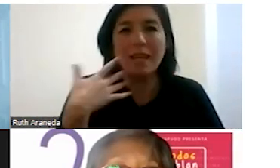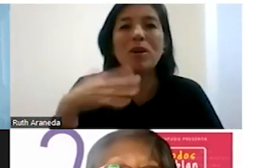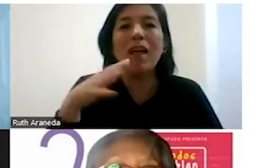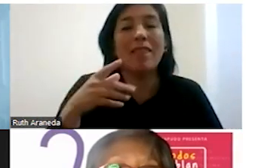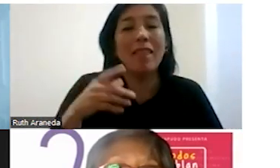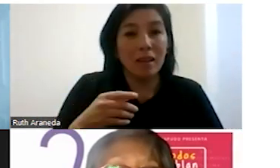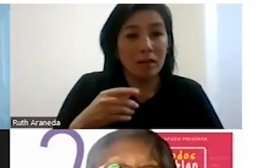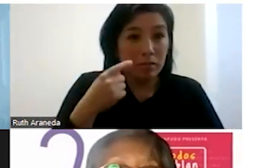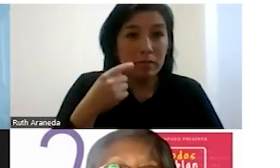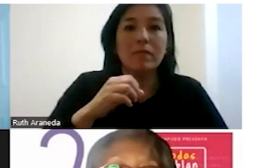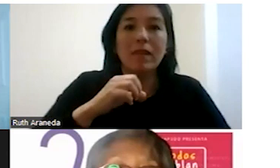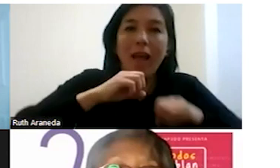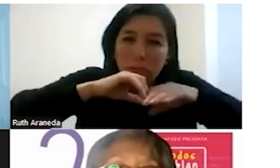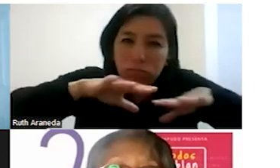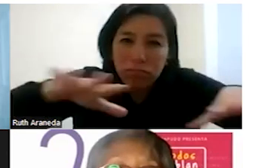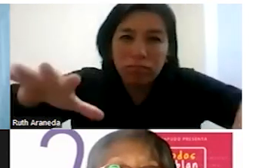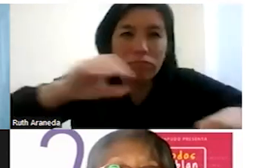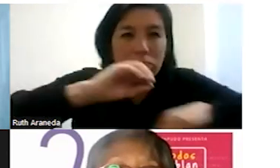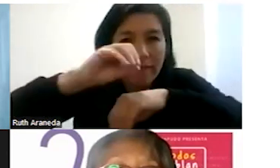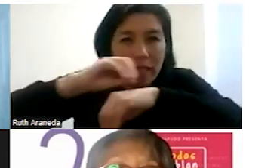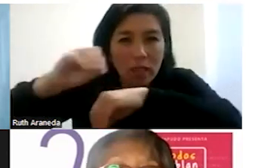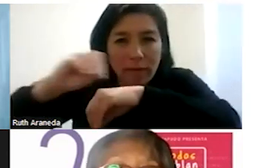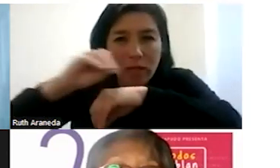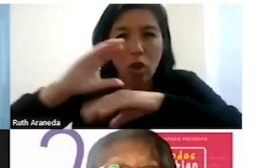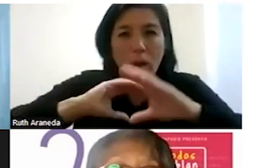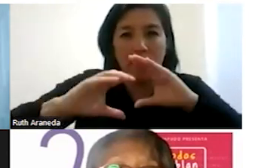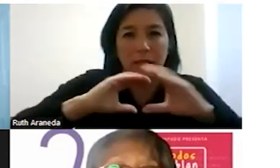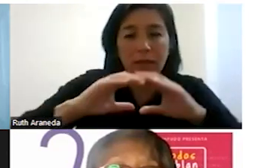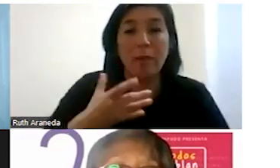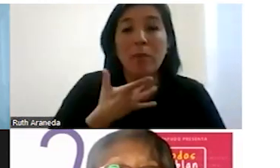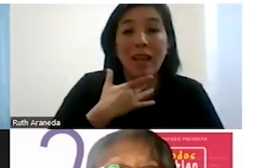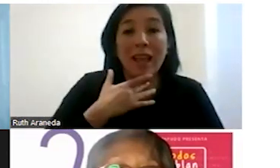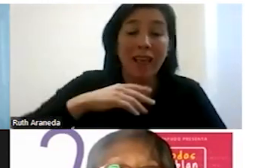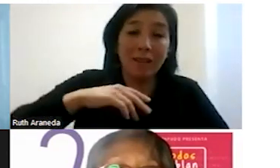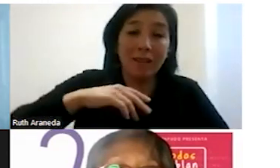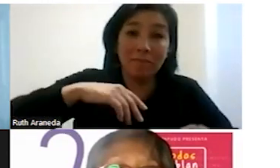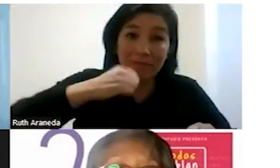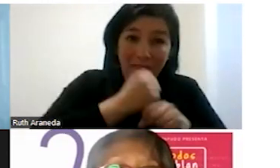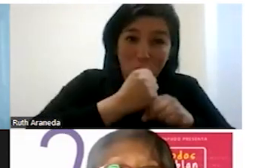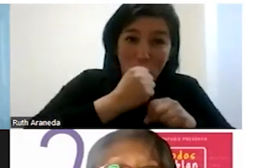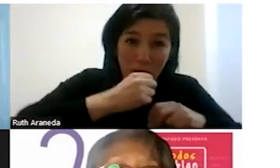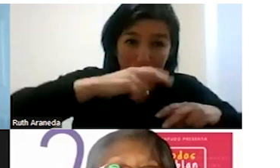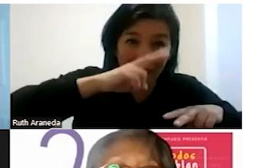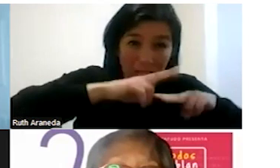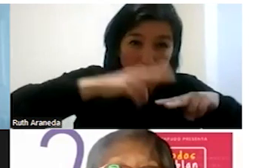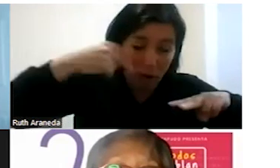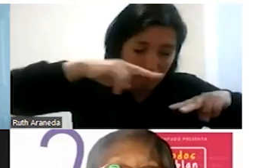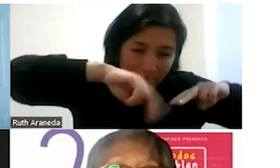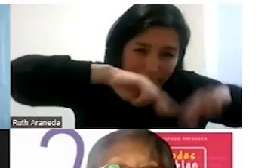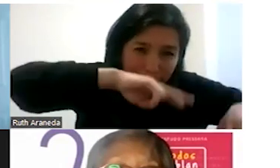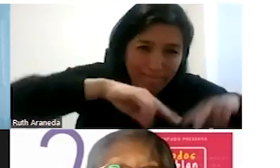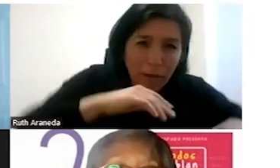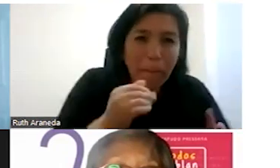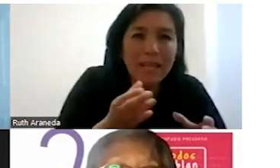conocimiento, porque, bueno, específicamente la arqueología es un círculo, es como una comunidad